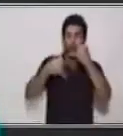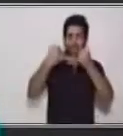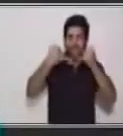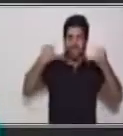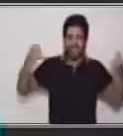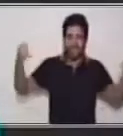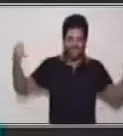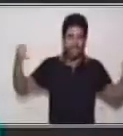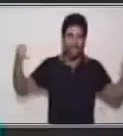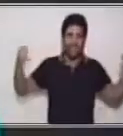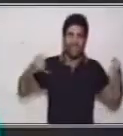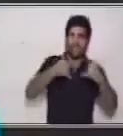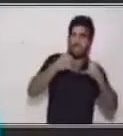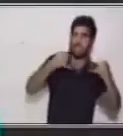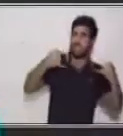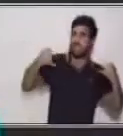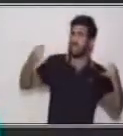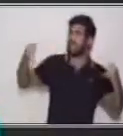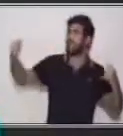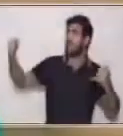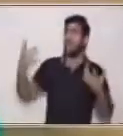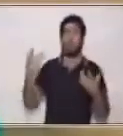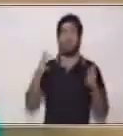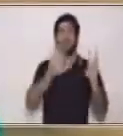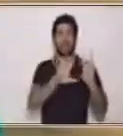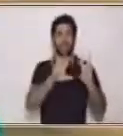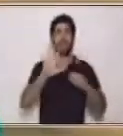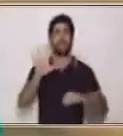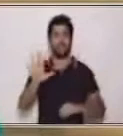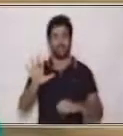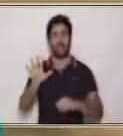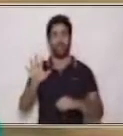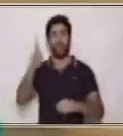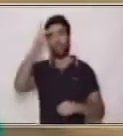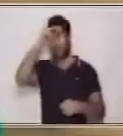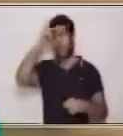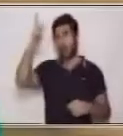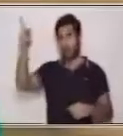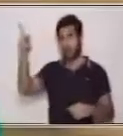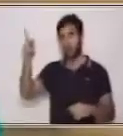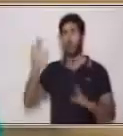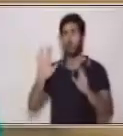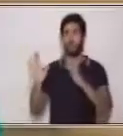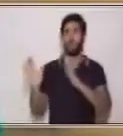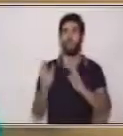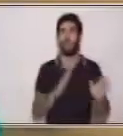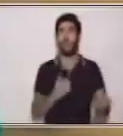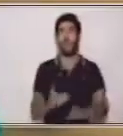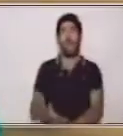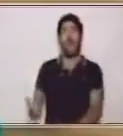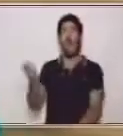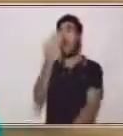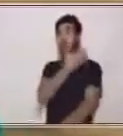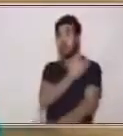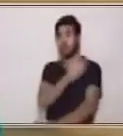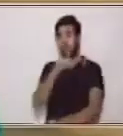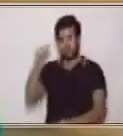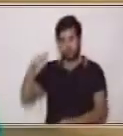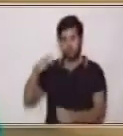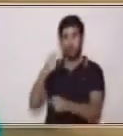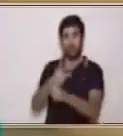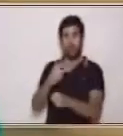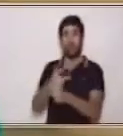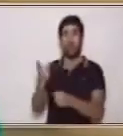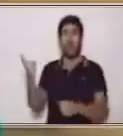kilómetros. Pero fíjate bien, anteriormente en nuestro país estaba el tren. Y